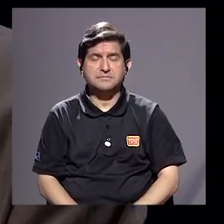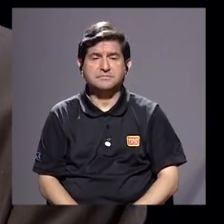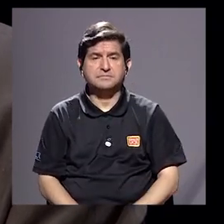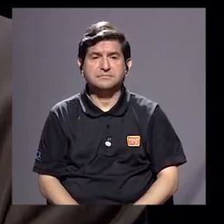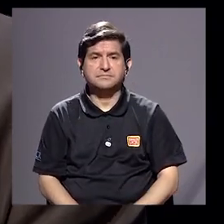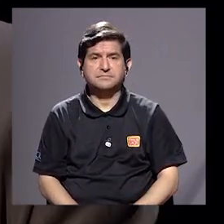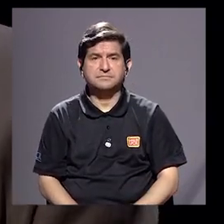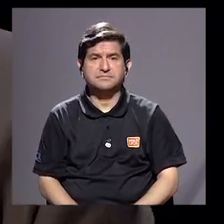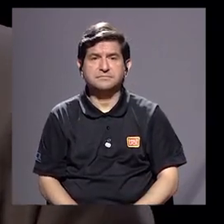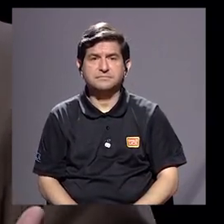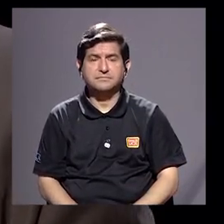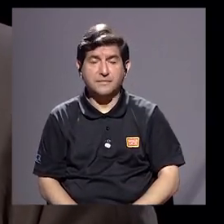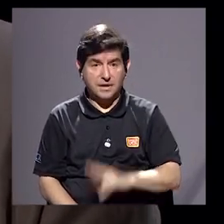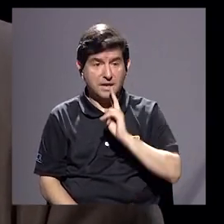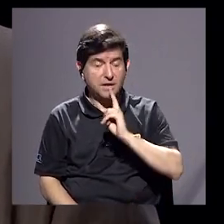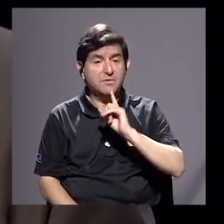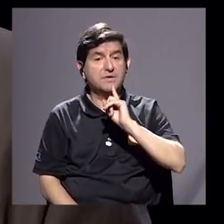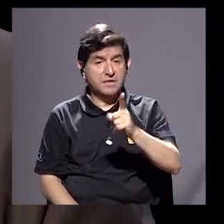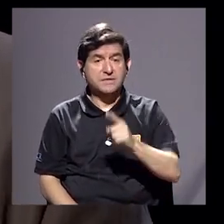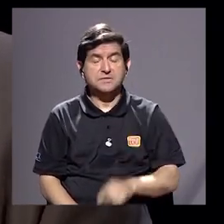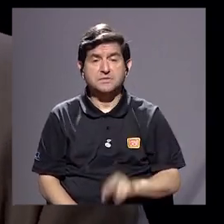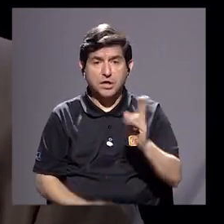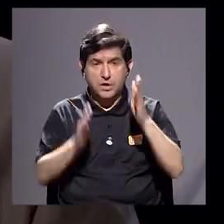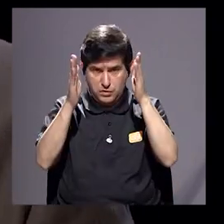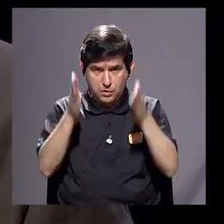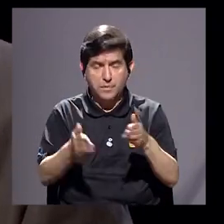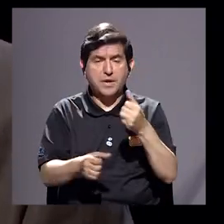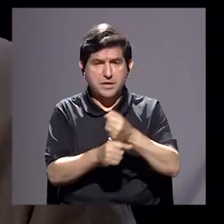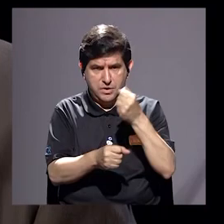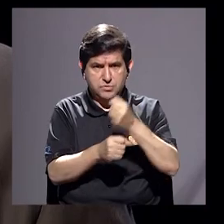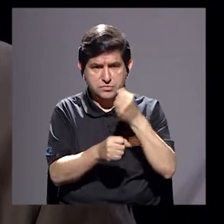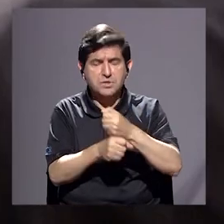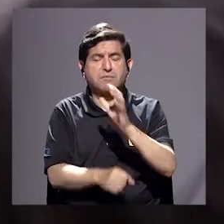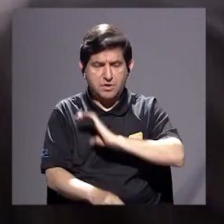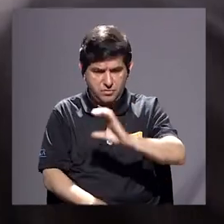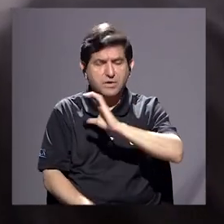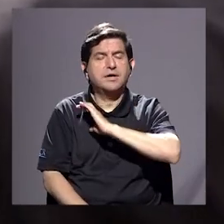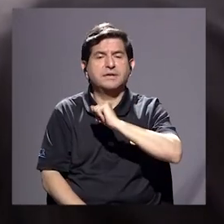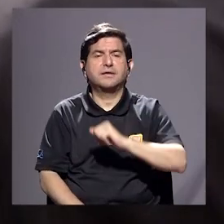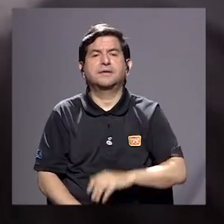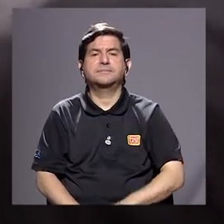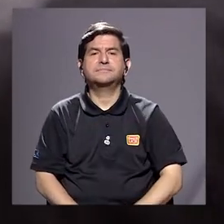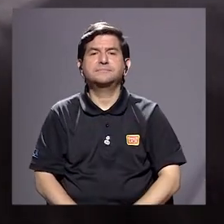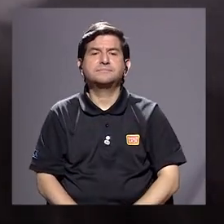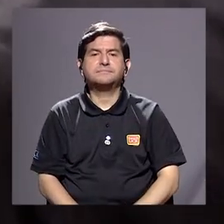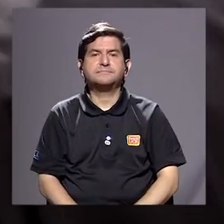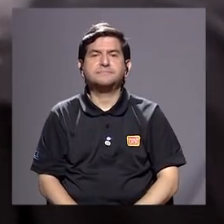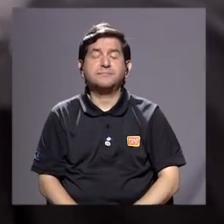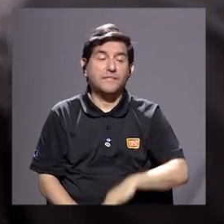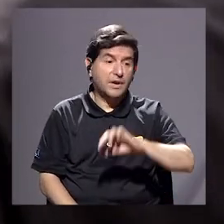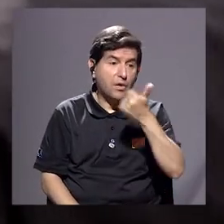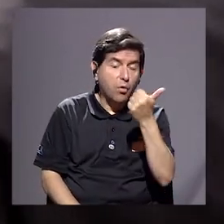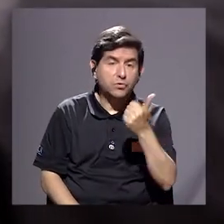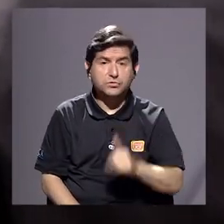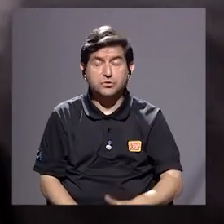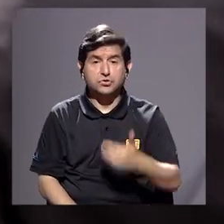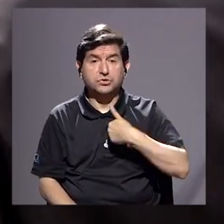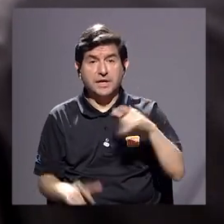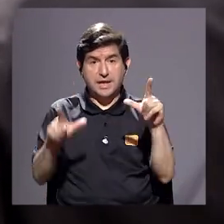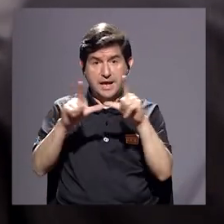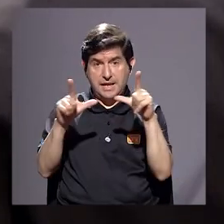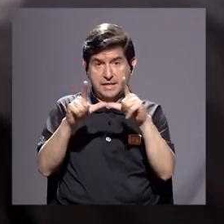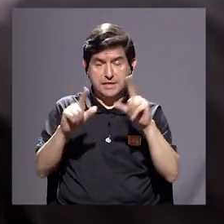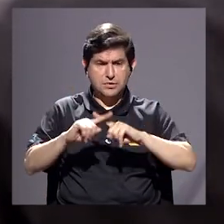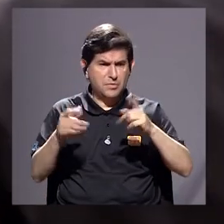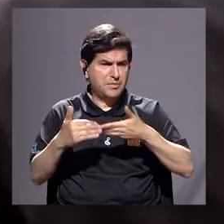y los colegas hacen un trabajo de calidad te digamos y hay otros colegas que tienen el título que